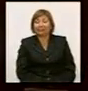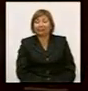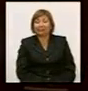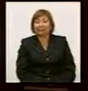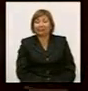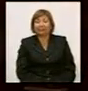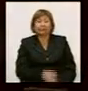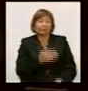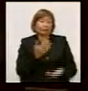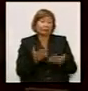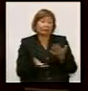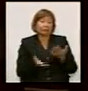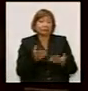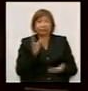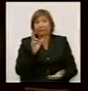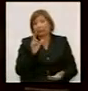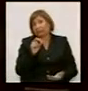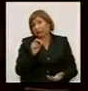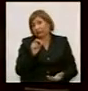a veces uno